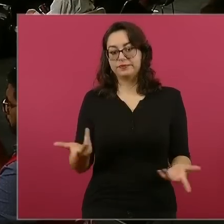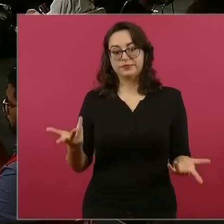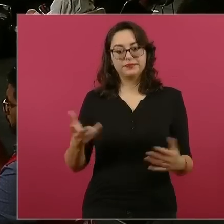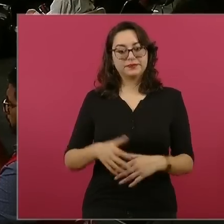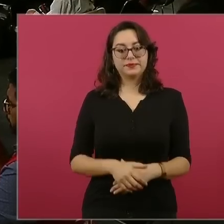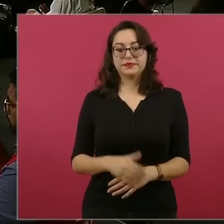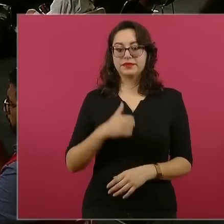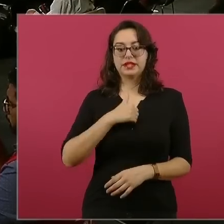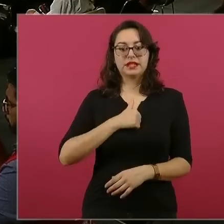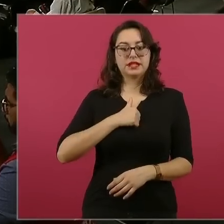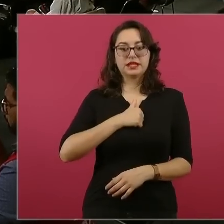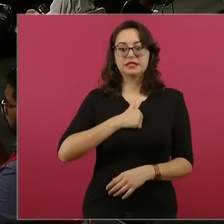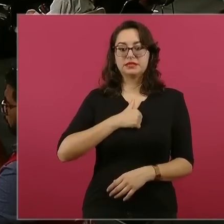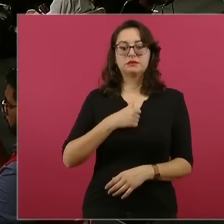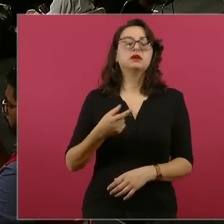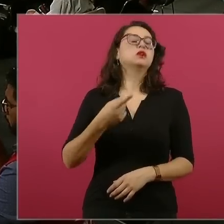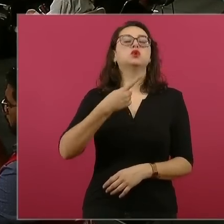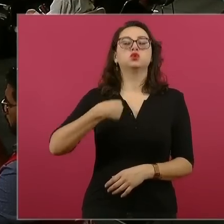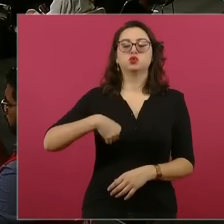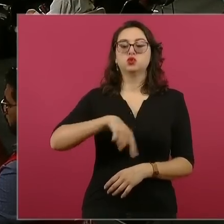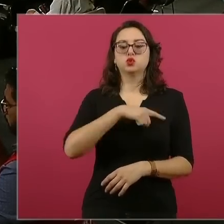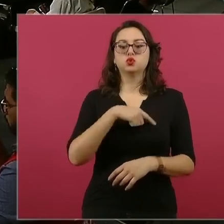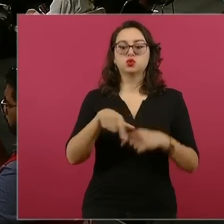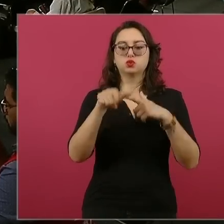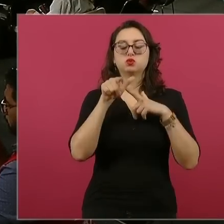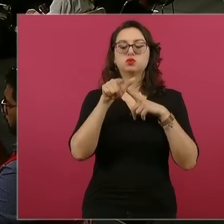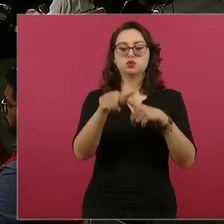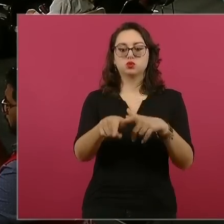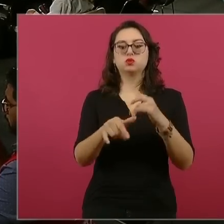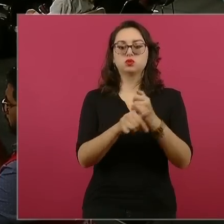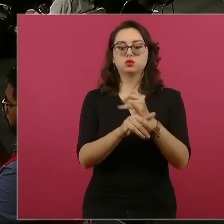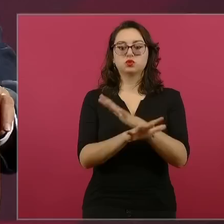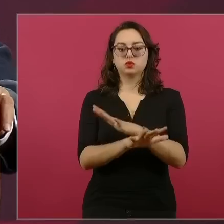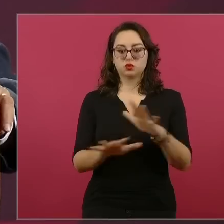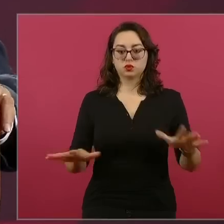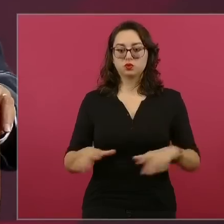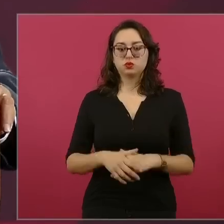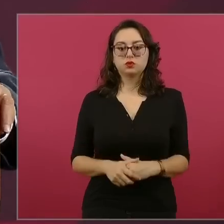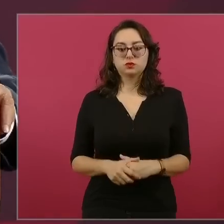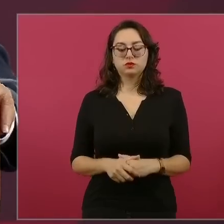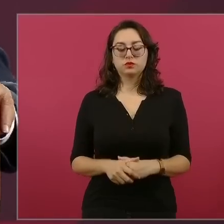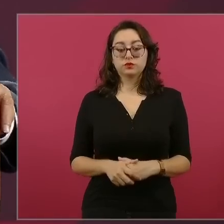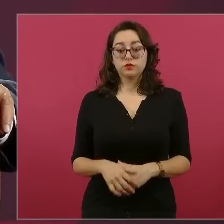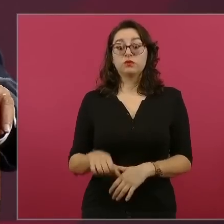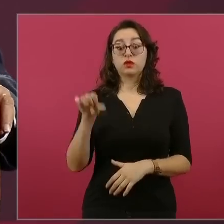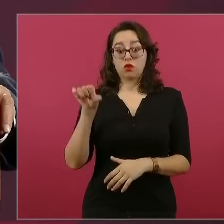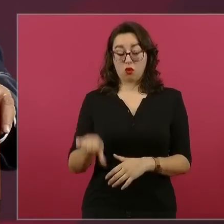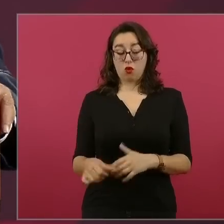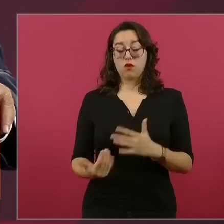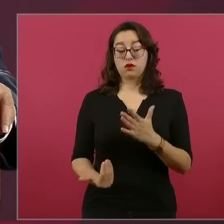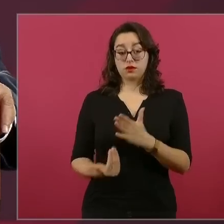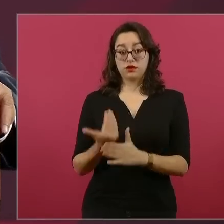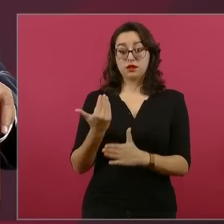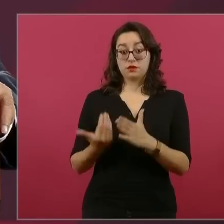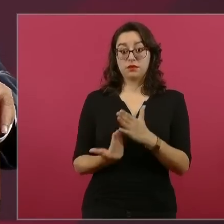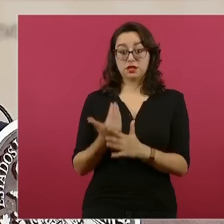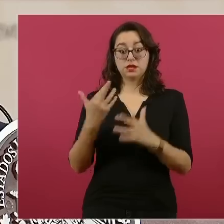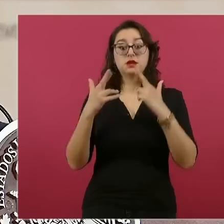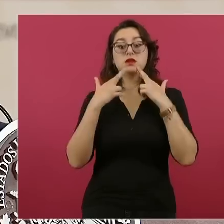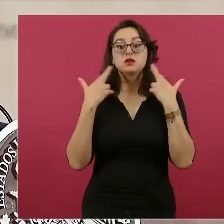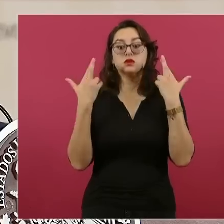informando. Entonces, es que hoy en la mañana me